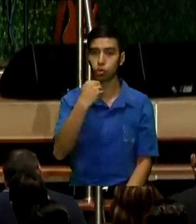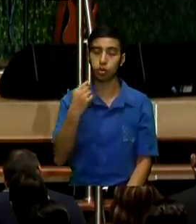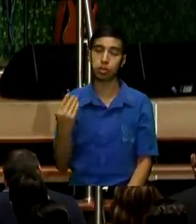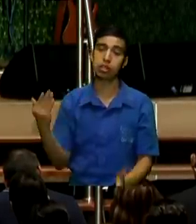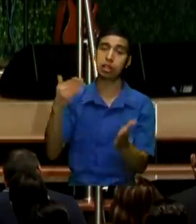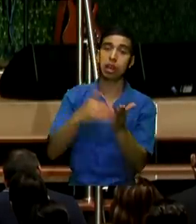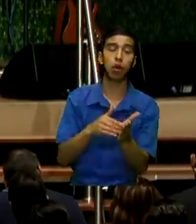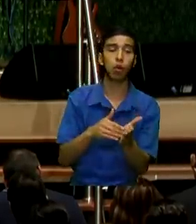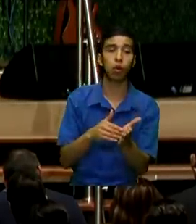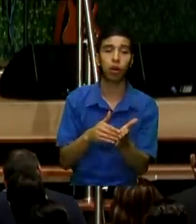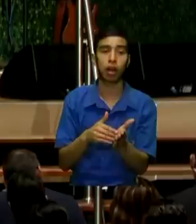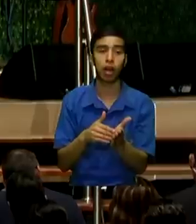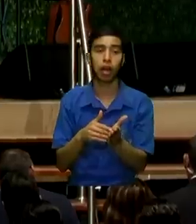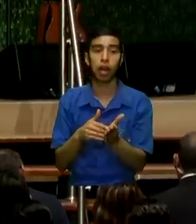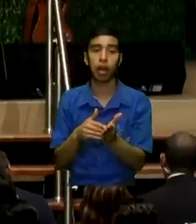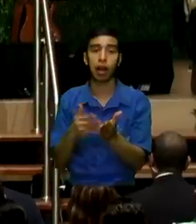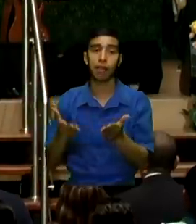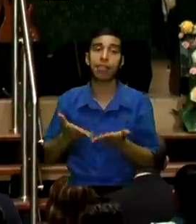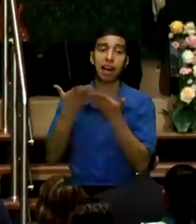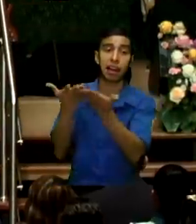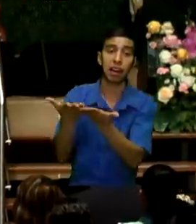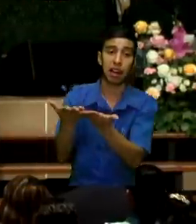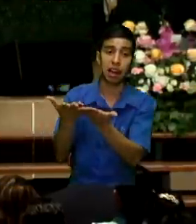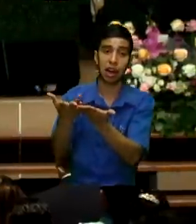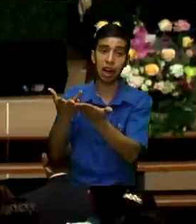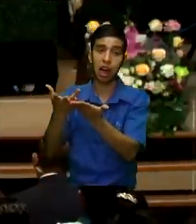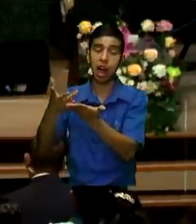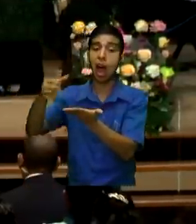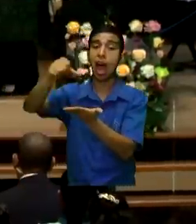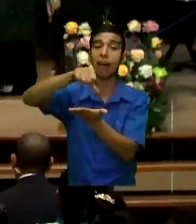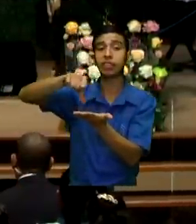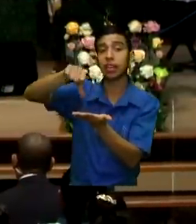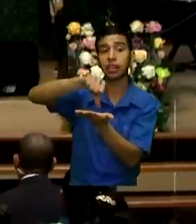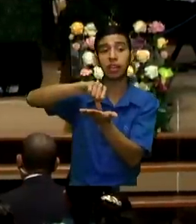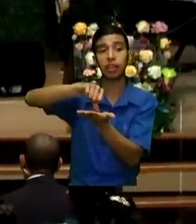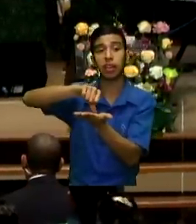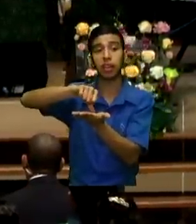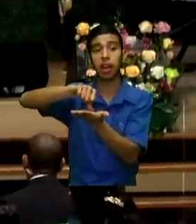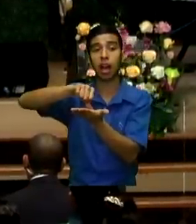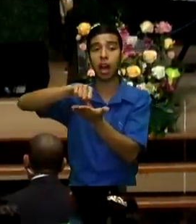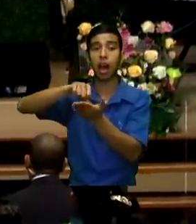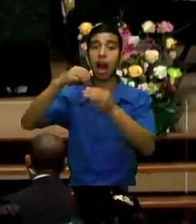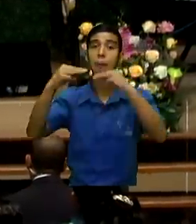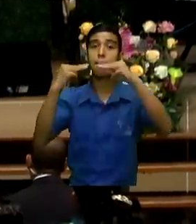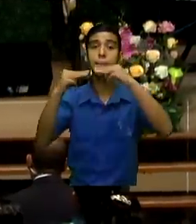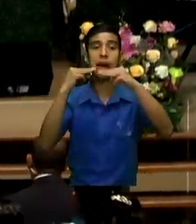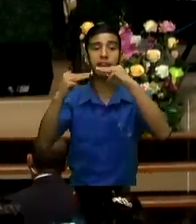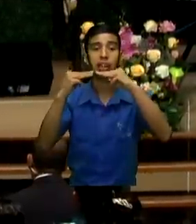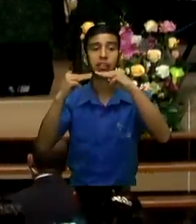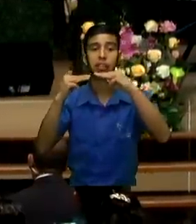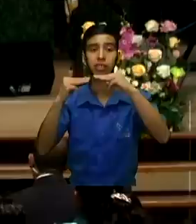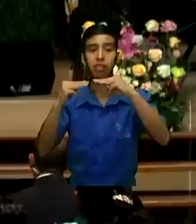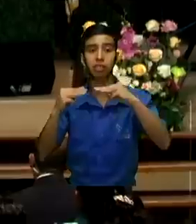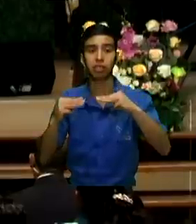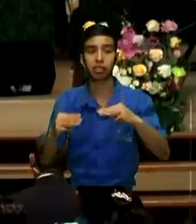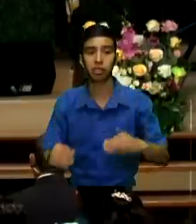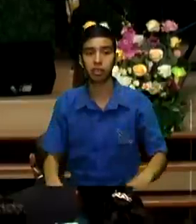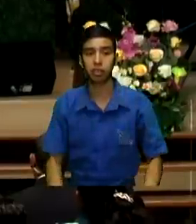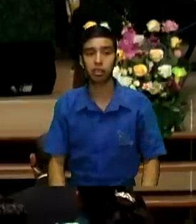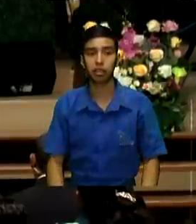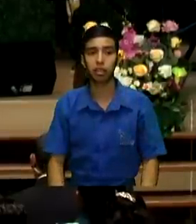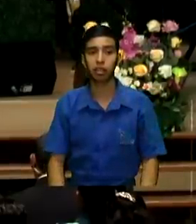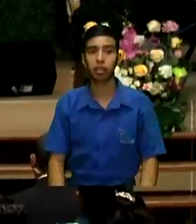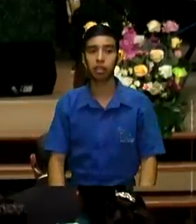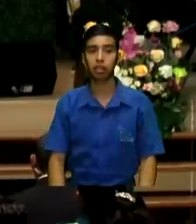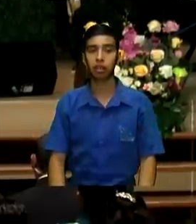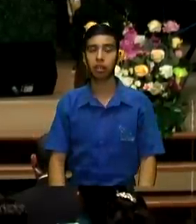aceite a los ídolos aztecas y mayas que tenía, hermano, los persiguieron para meterlos a la cárcel,